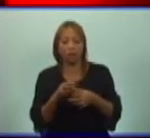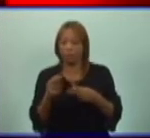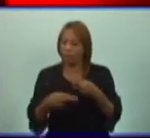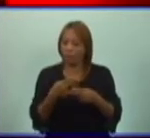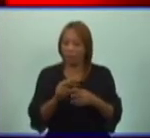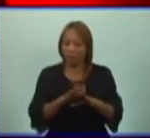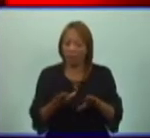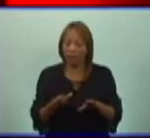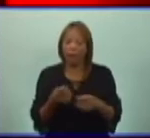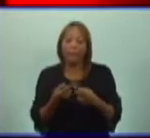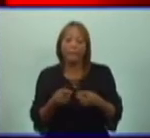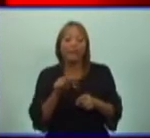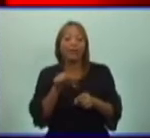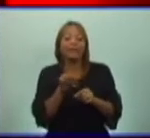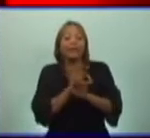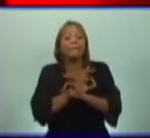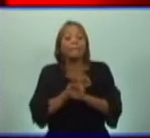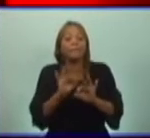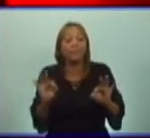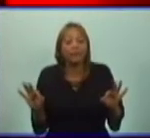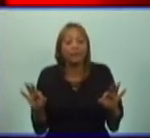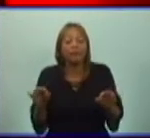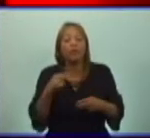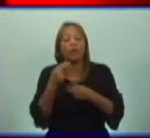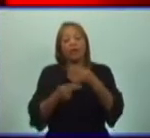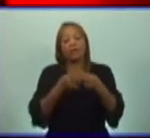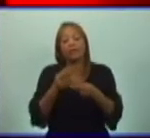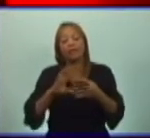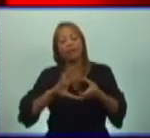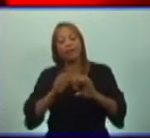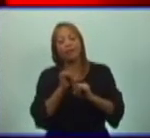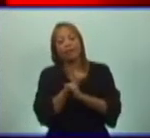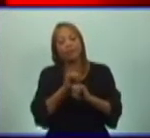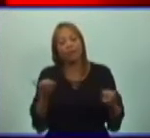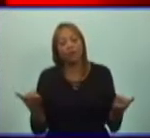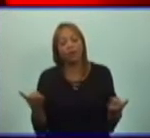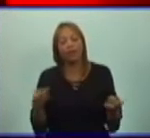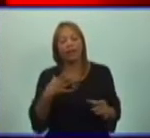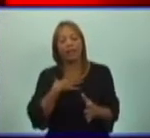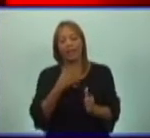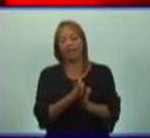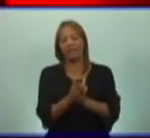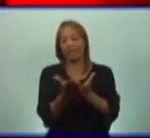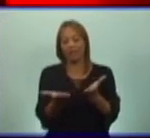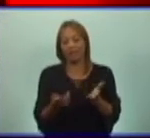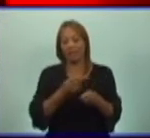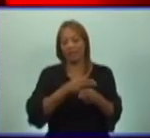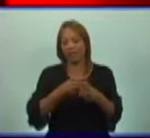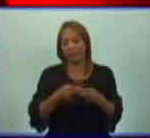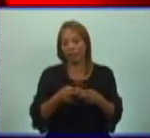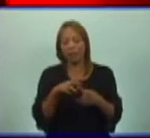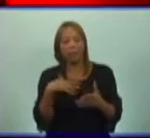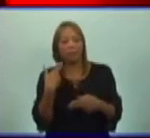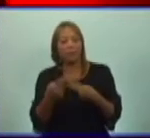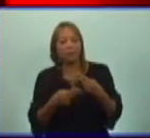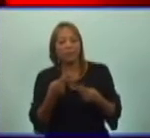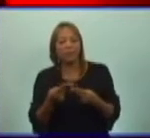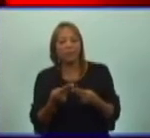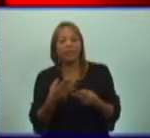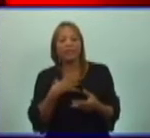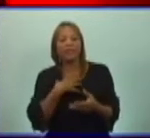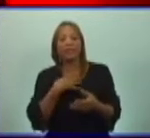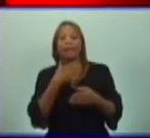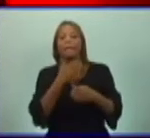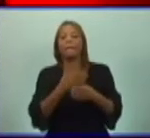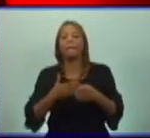este específicamente que van a realizar de manera individual y en su libreta de historia consta de las